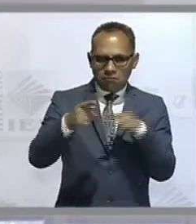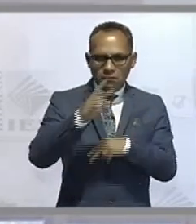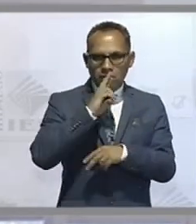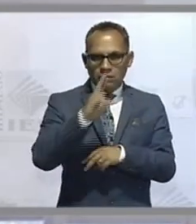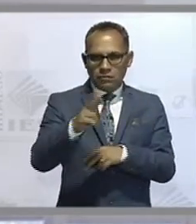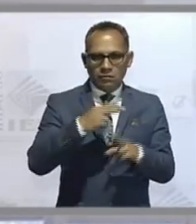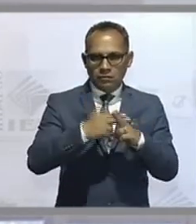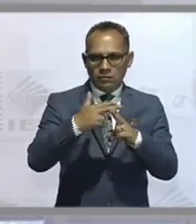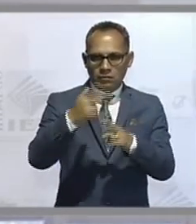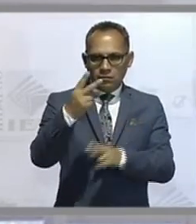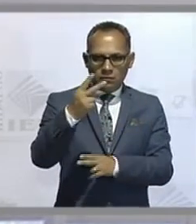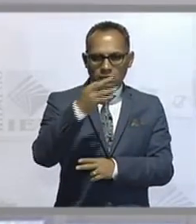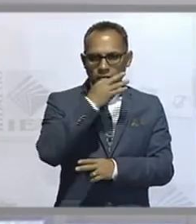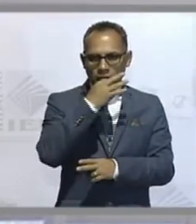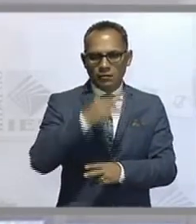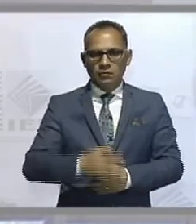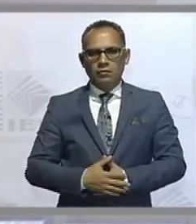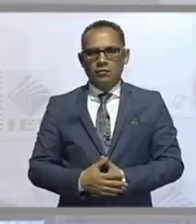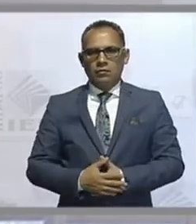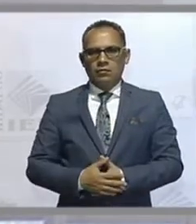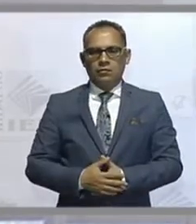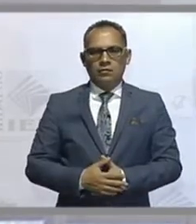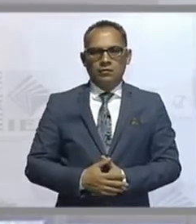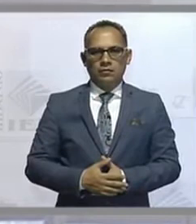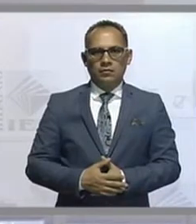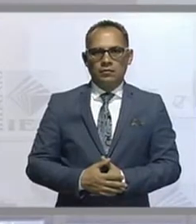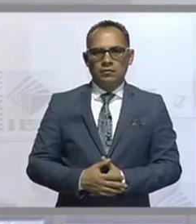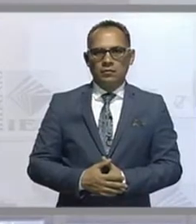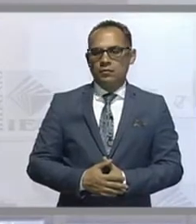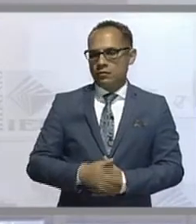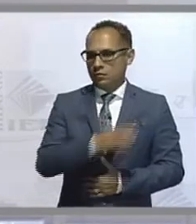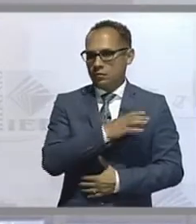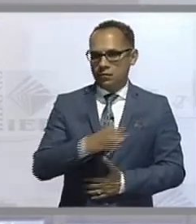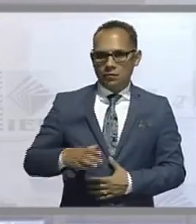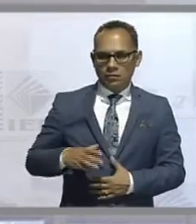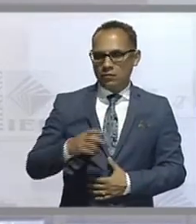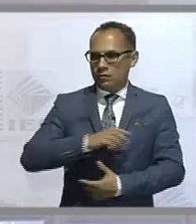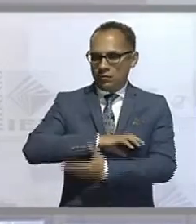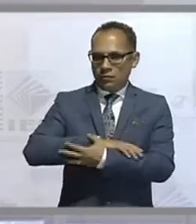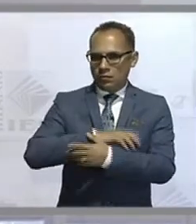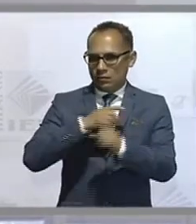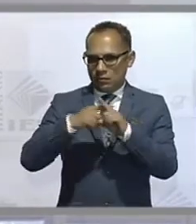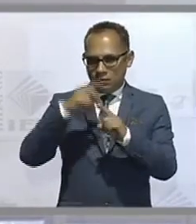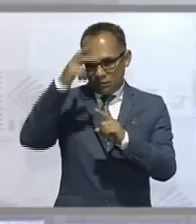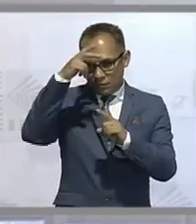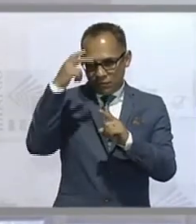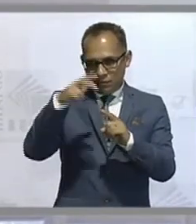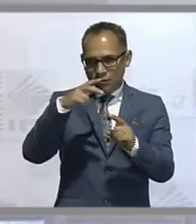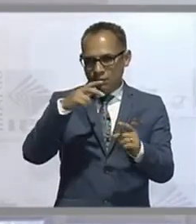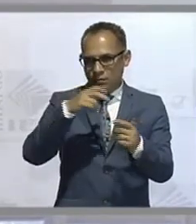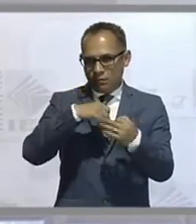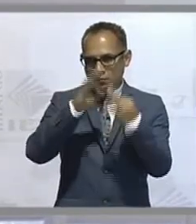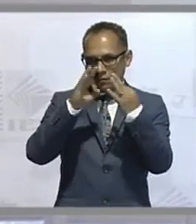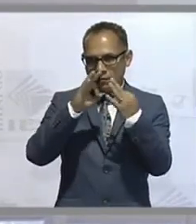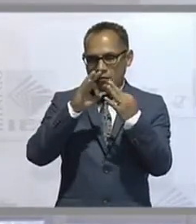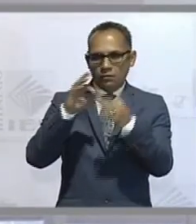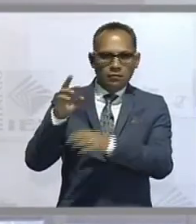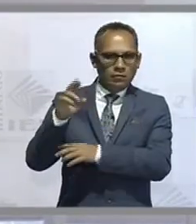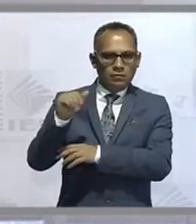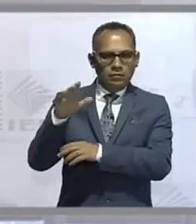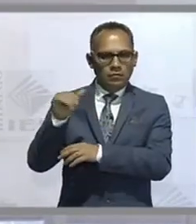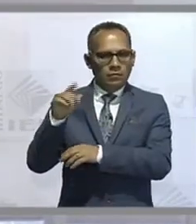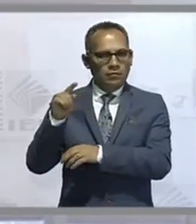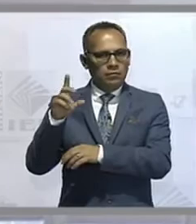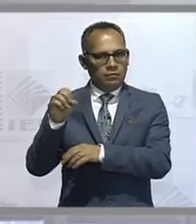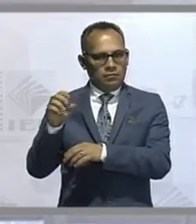por dos minutos pregunto al candidato de la coalición por hidalgo al frente ricardo magaña morales si desea